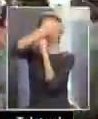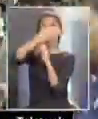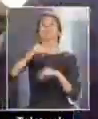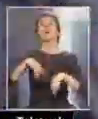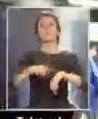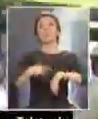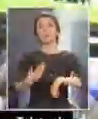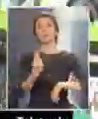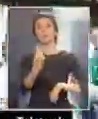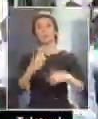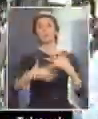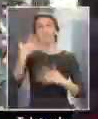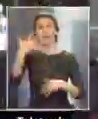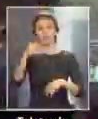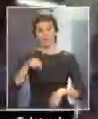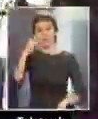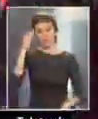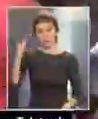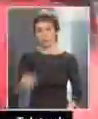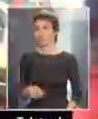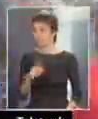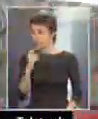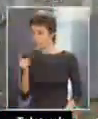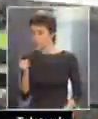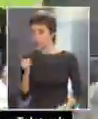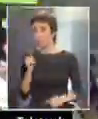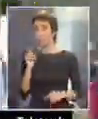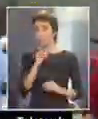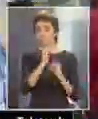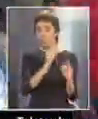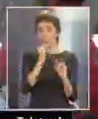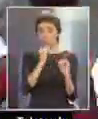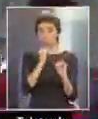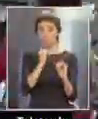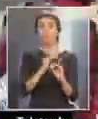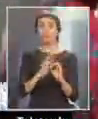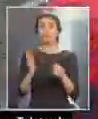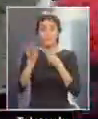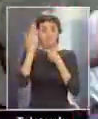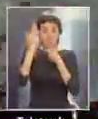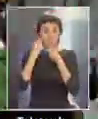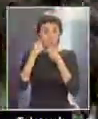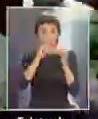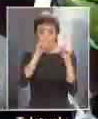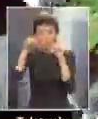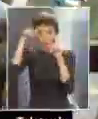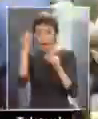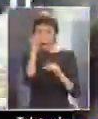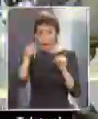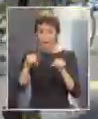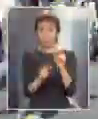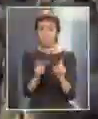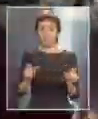las 12:15 de este día. Parte de entonces los detalles, y me quiero despedir con imágenes en vivo porque la gente continúa